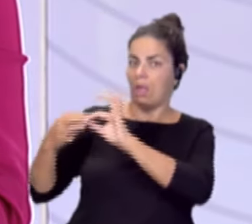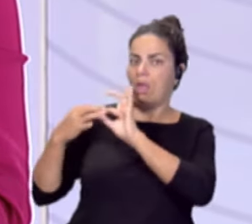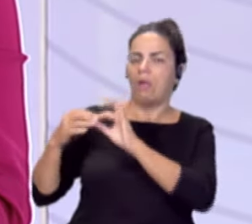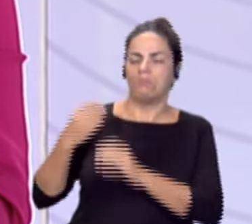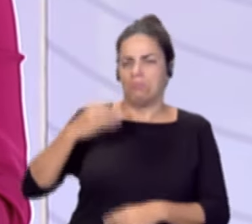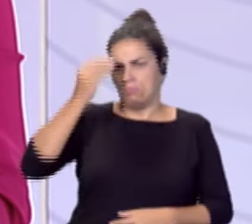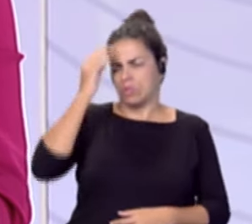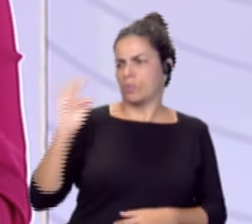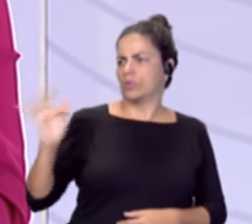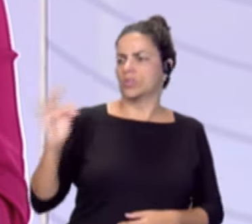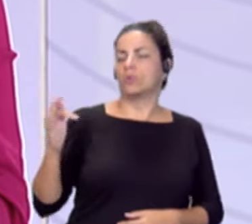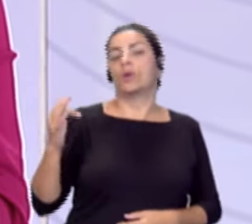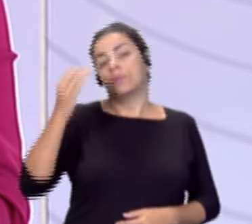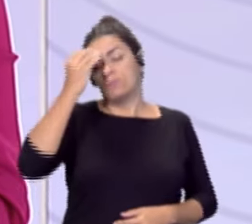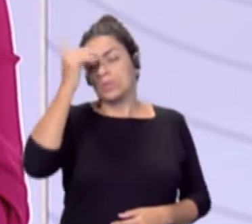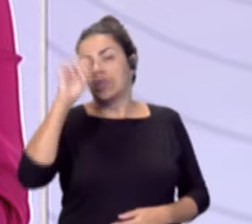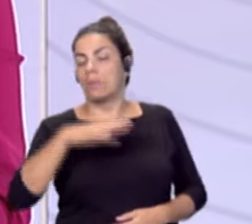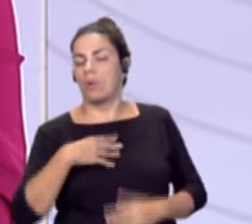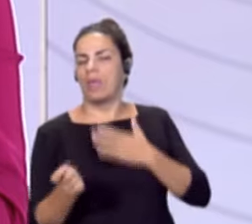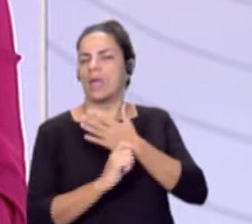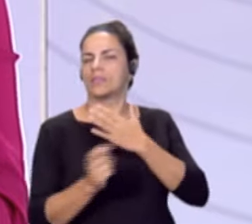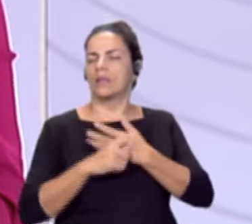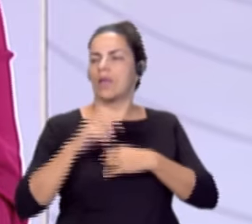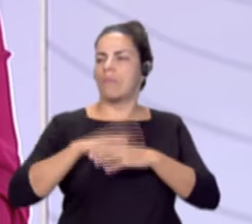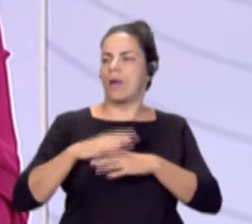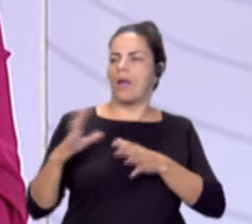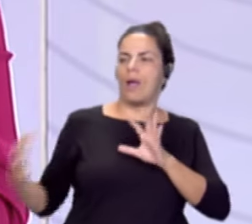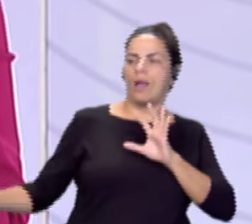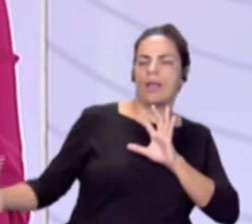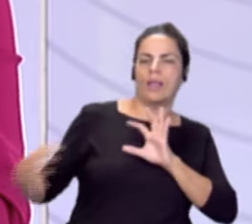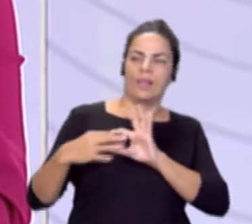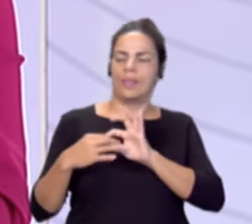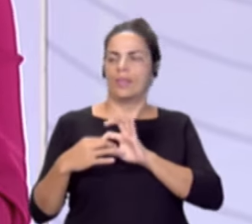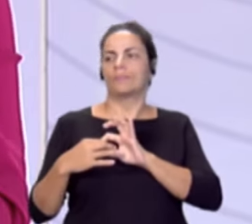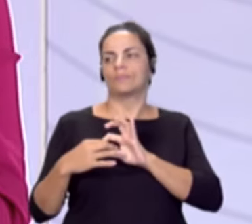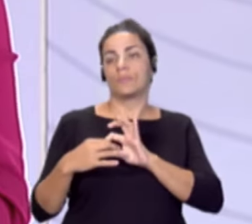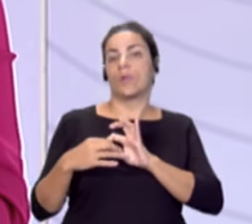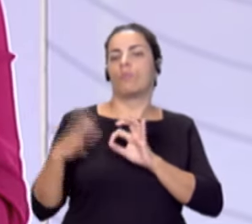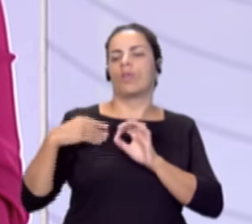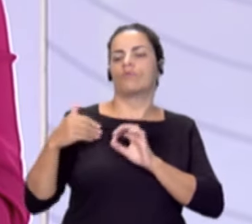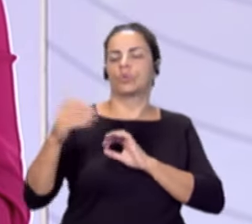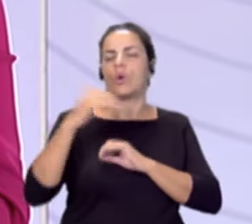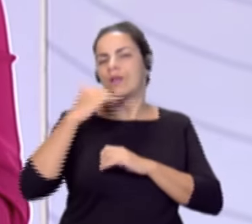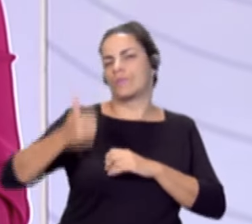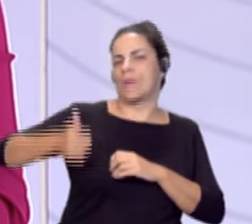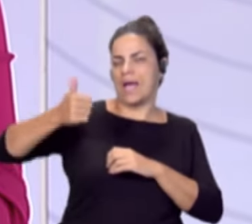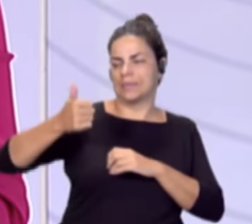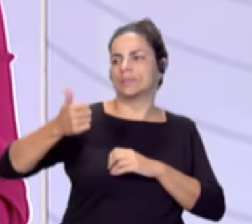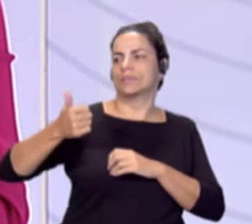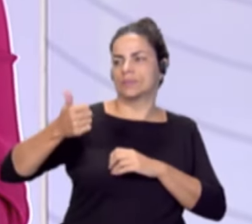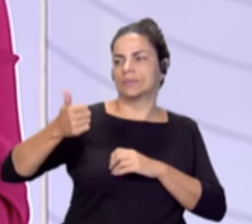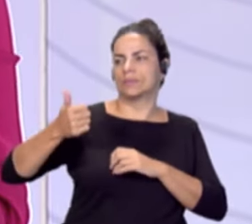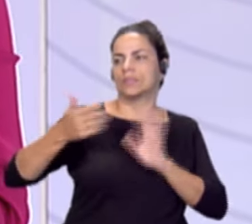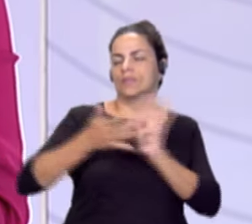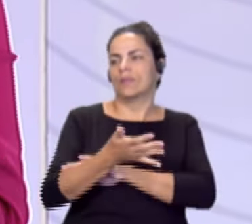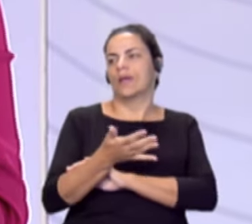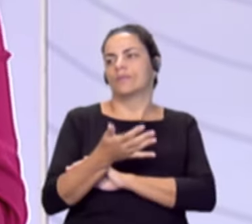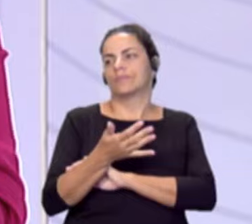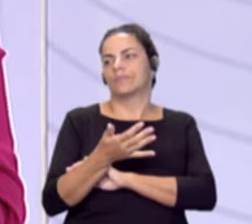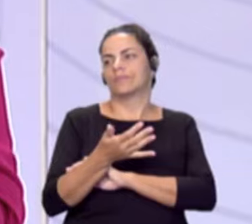puede estar también en una estrategia de tender puentes que vayan más allá y que puedan, digamos que de alguna manera,